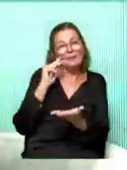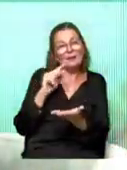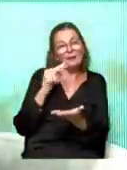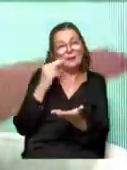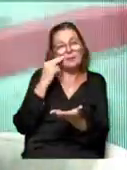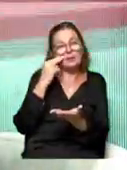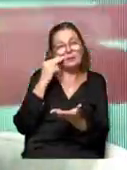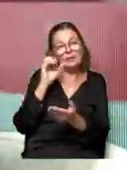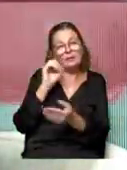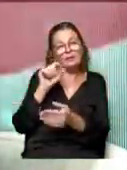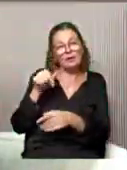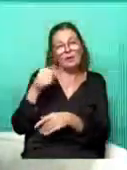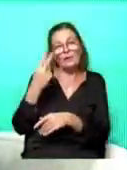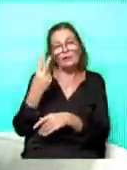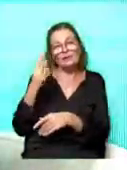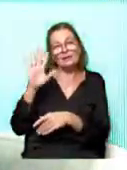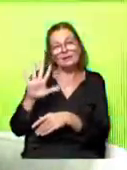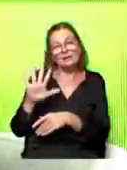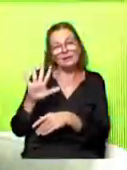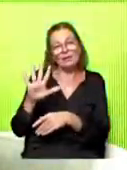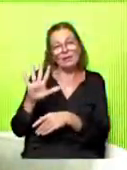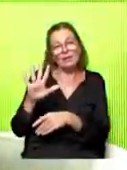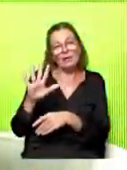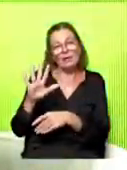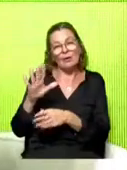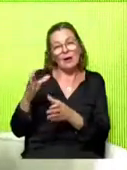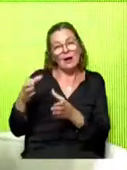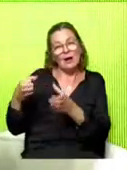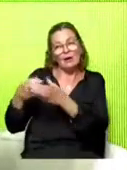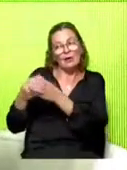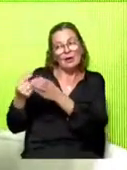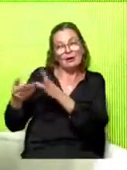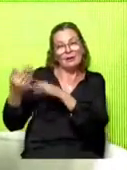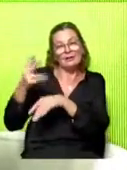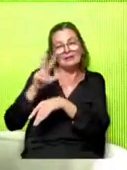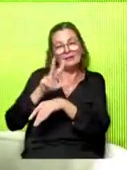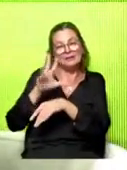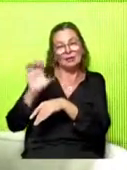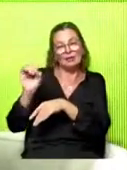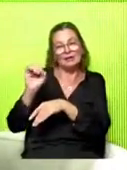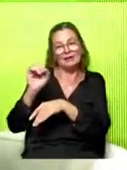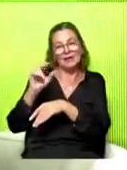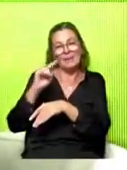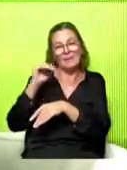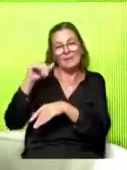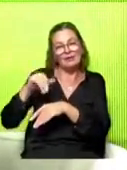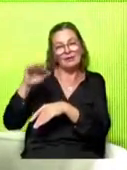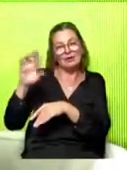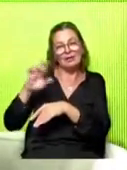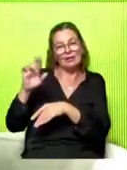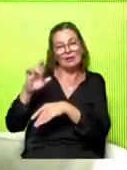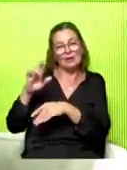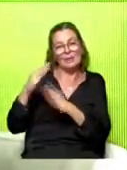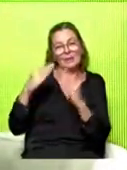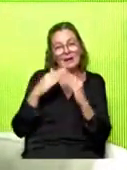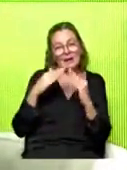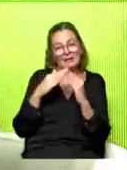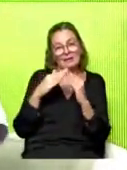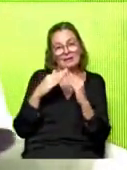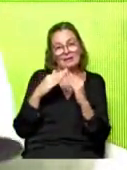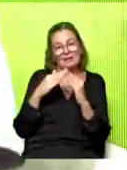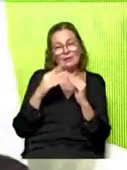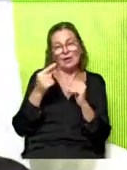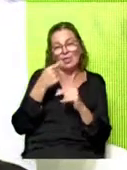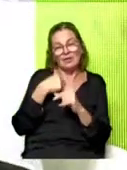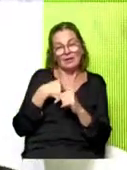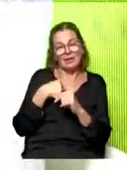afectando el 0,25 del impuesto a las grandes fortunas, se lograban 330 millones de dólares para la vivienda. Nos